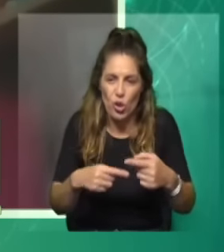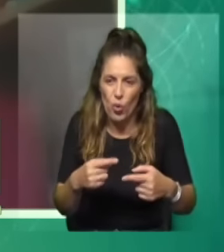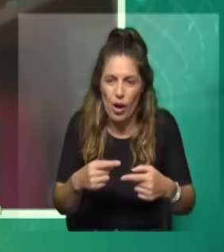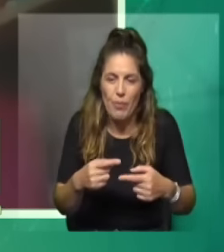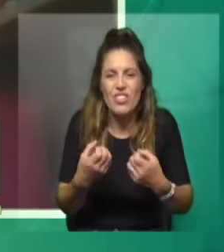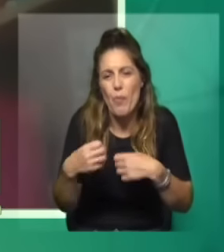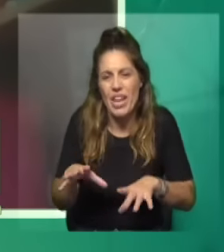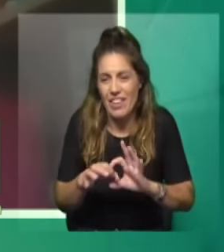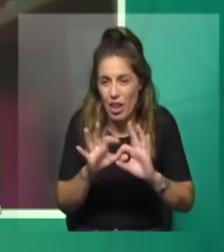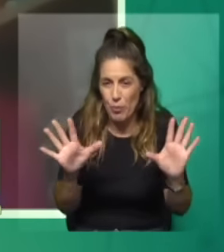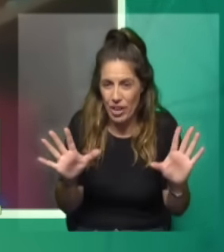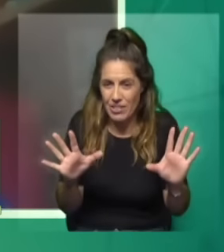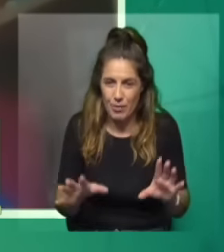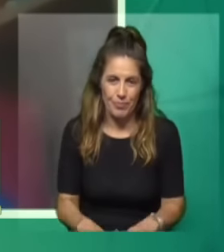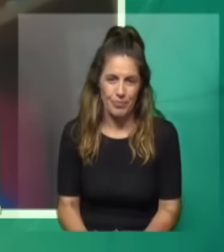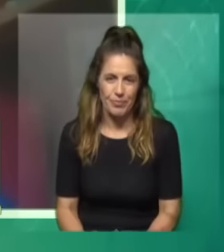la